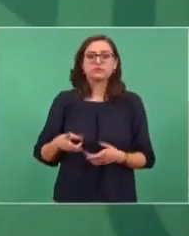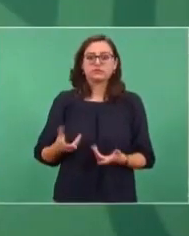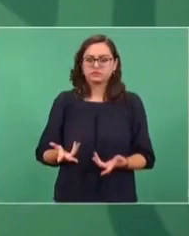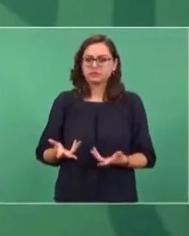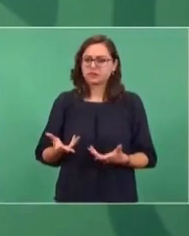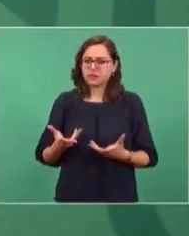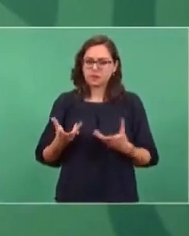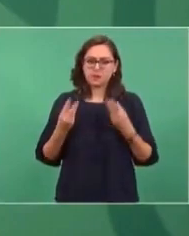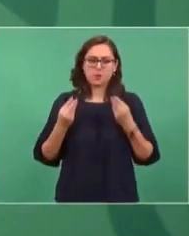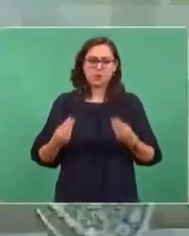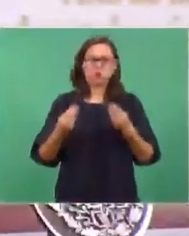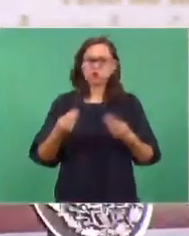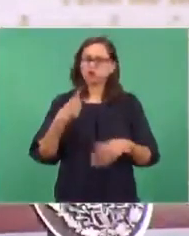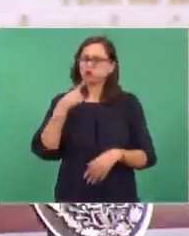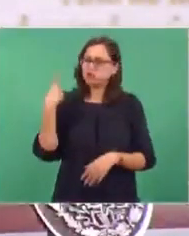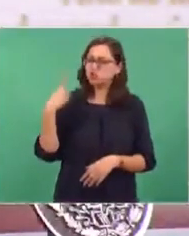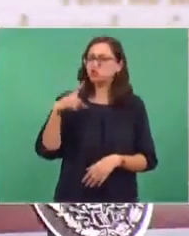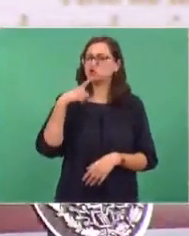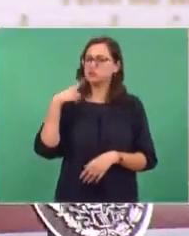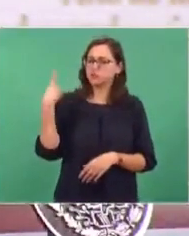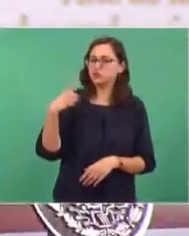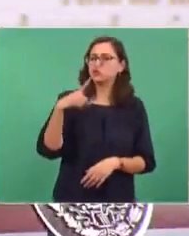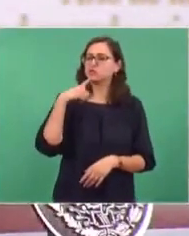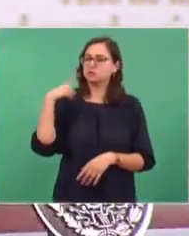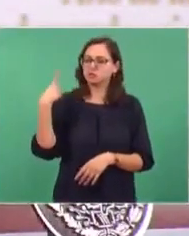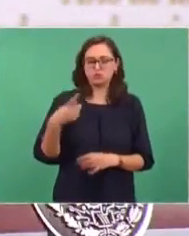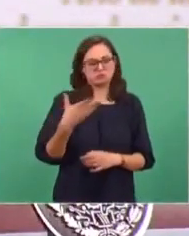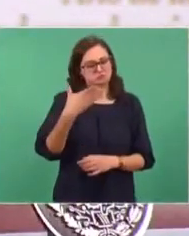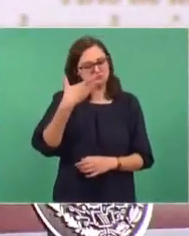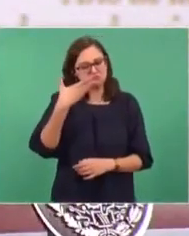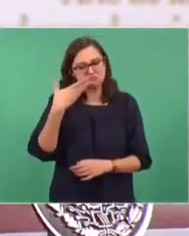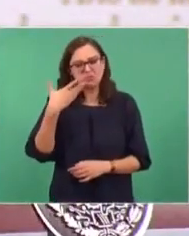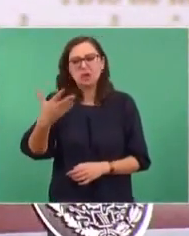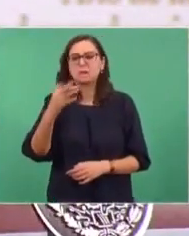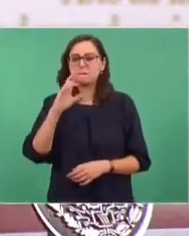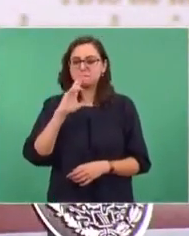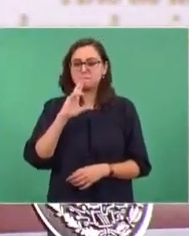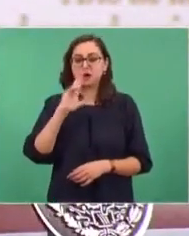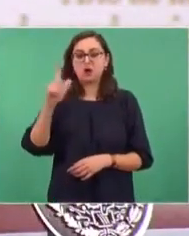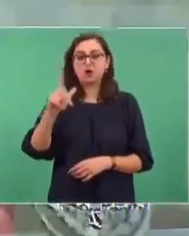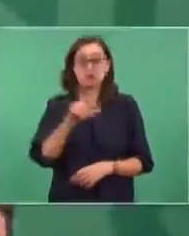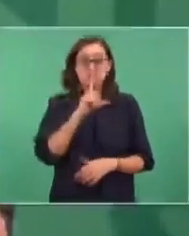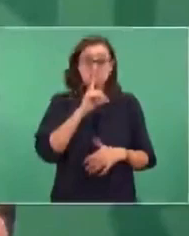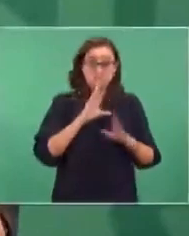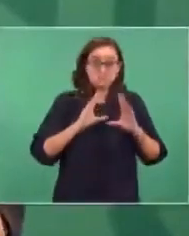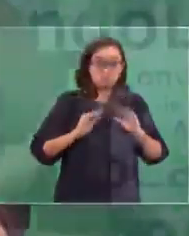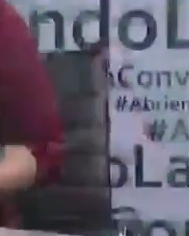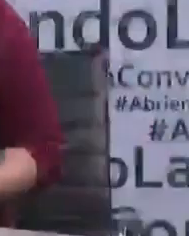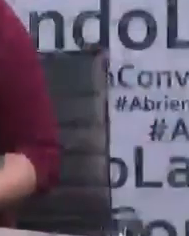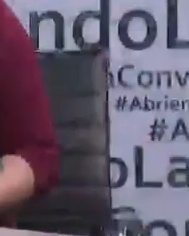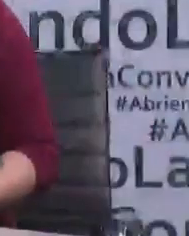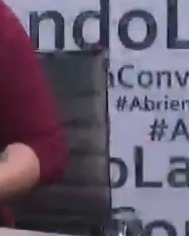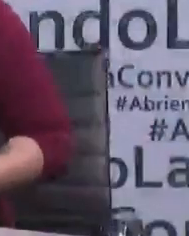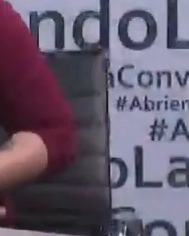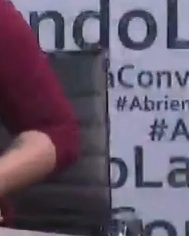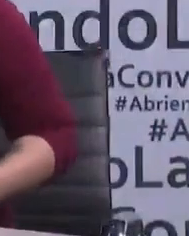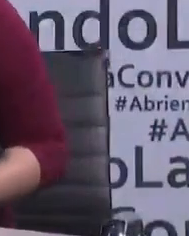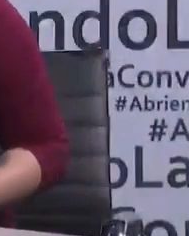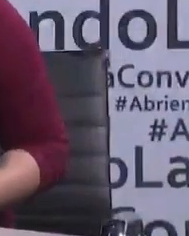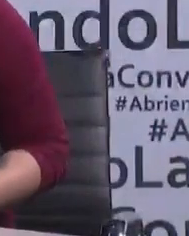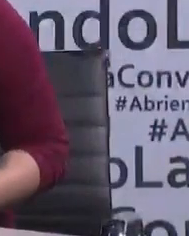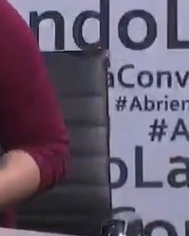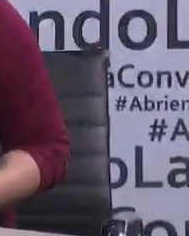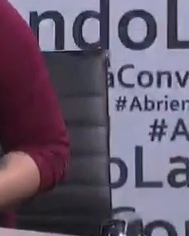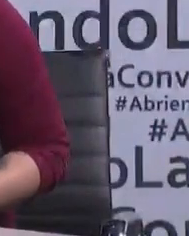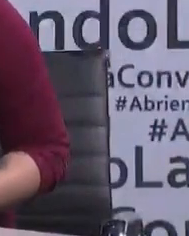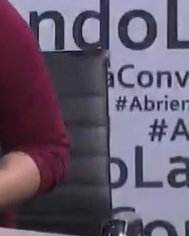demasía de denuncia. ¿A qué? Si está mal, dice el presidente, hay que moderarnos. Hay que moderarnos, hay que buscar que